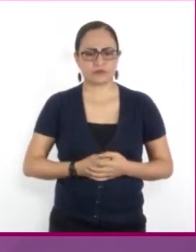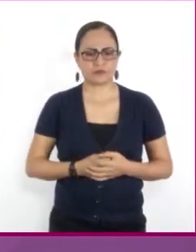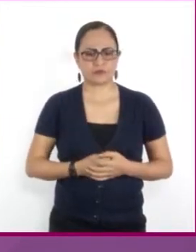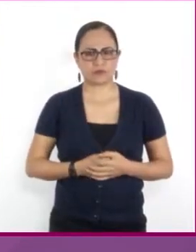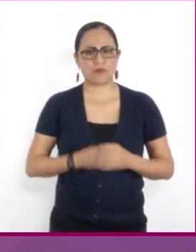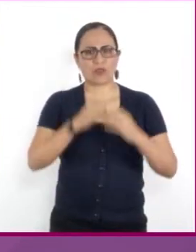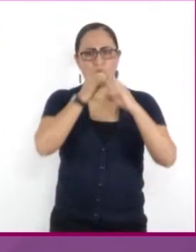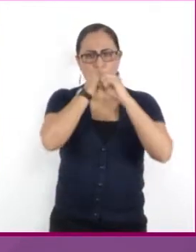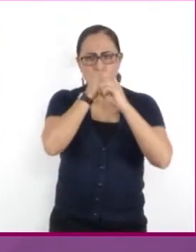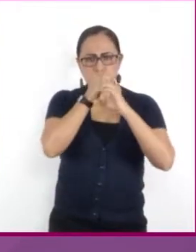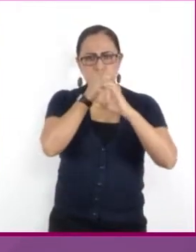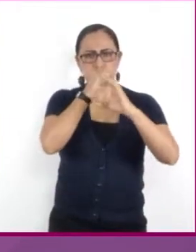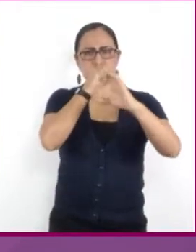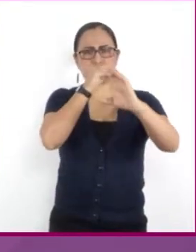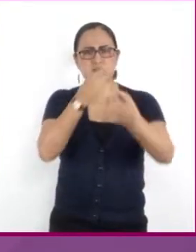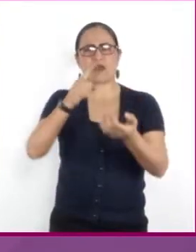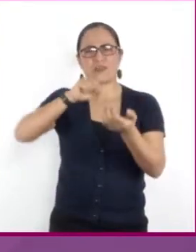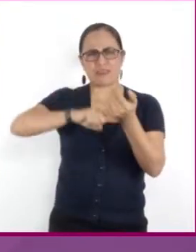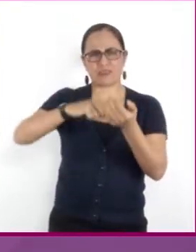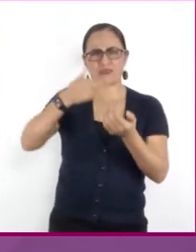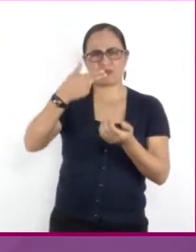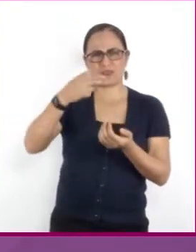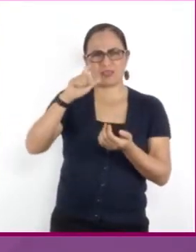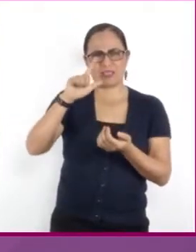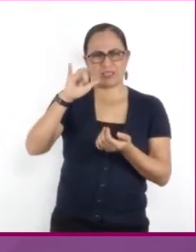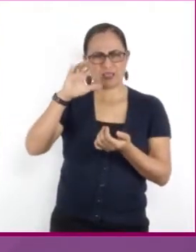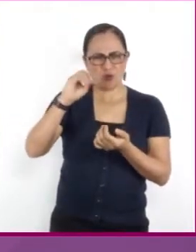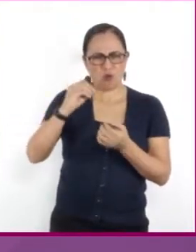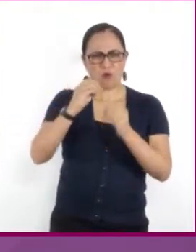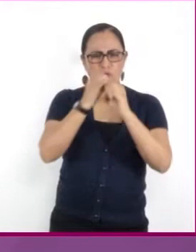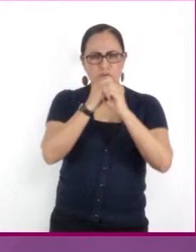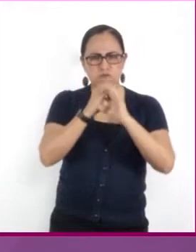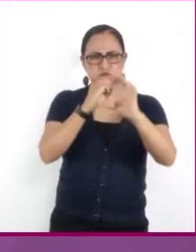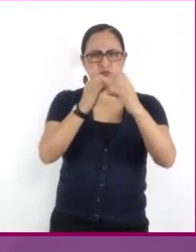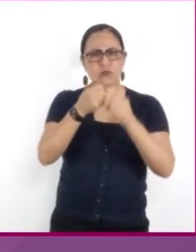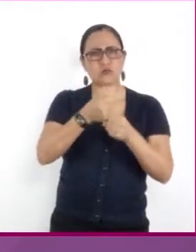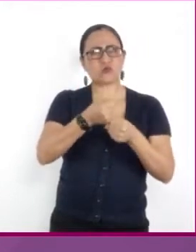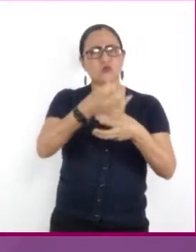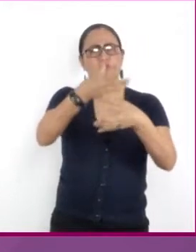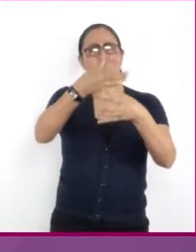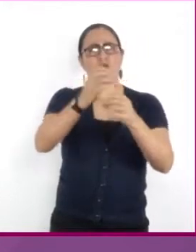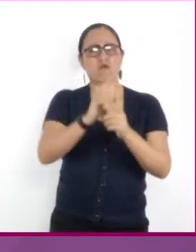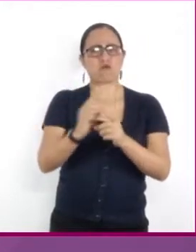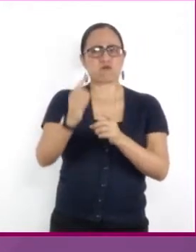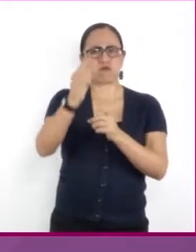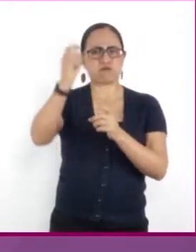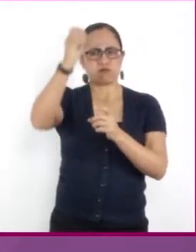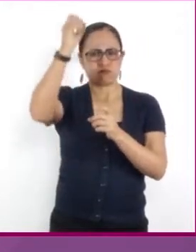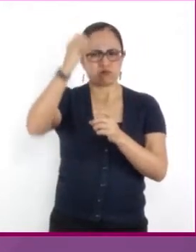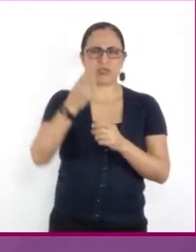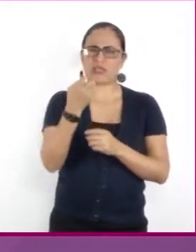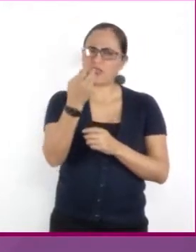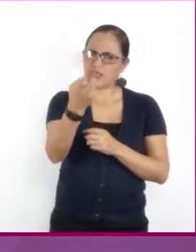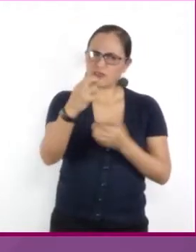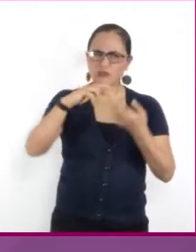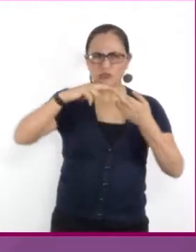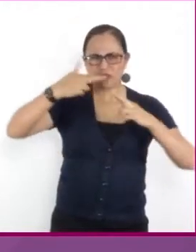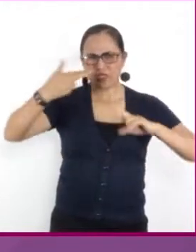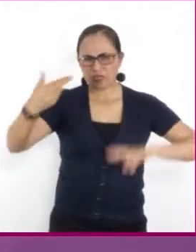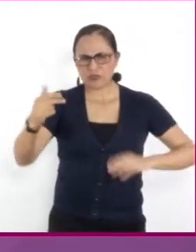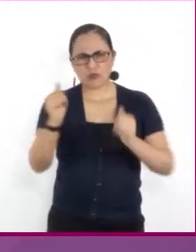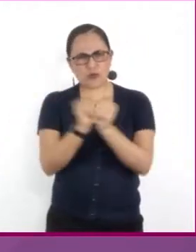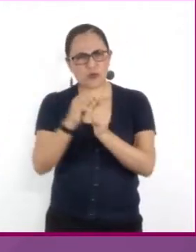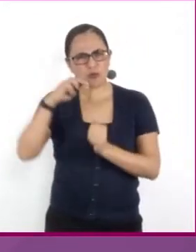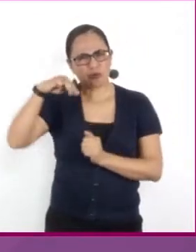Los globos inflados con helio siempre suben cuando se sueltan. ¿Qué relación tiene este fenómeno con la masa